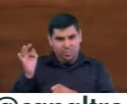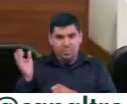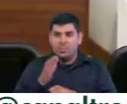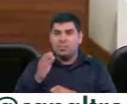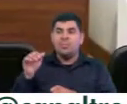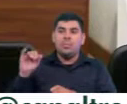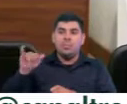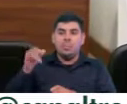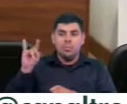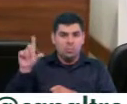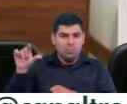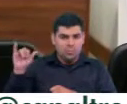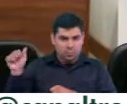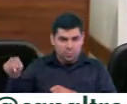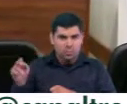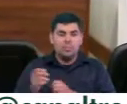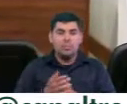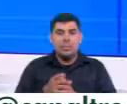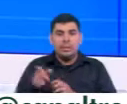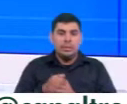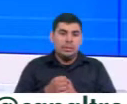que violaron la ley de contratación